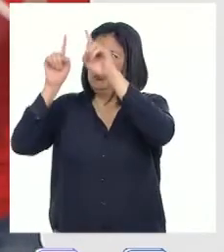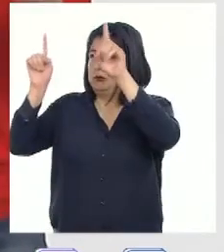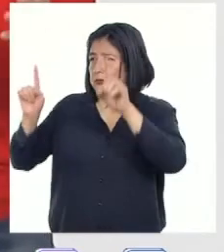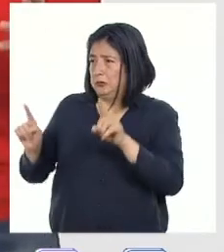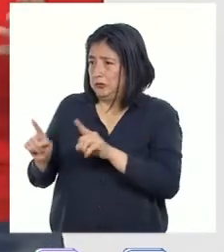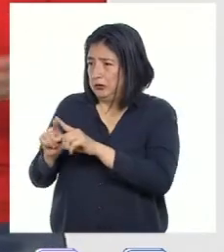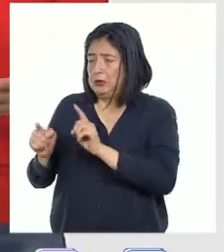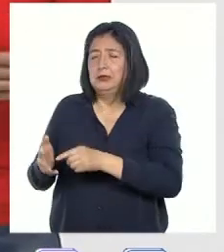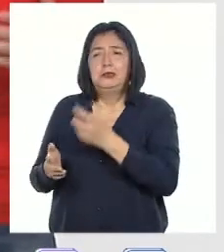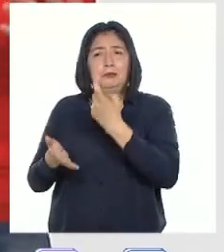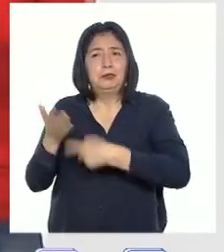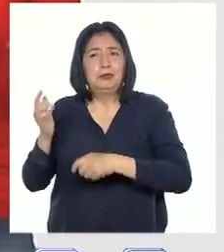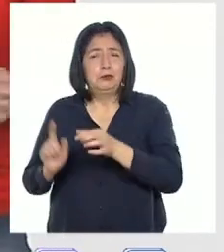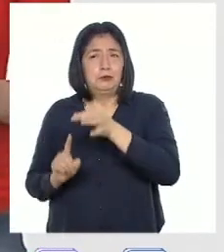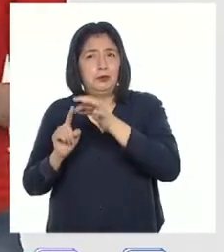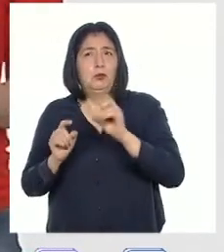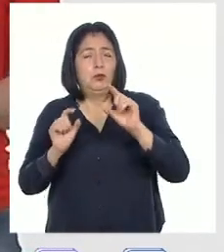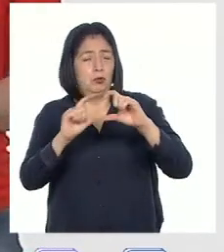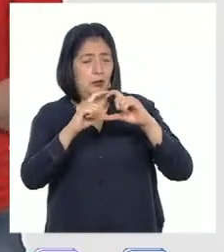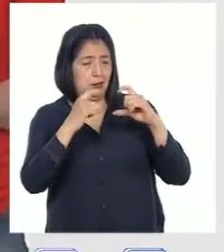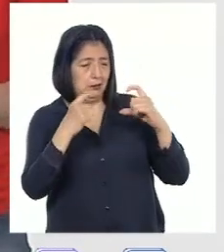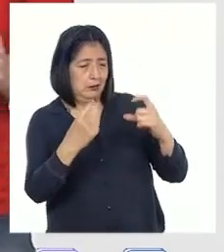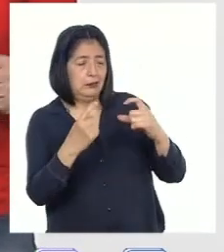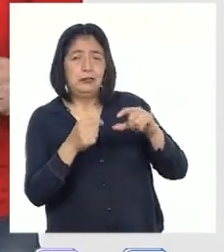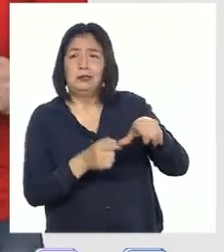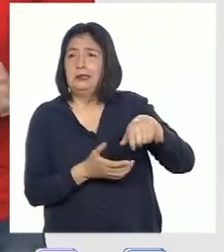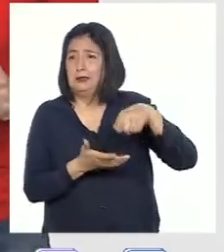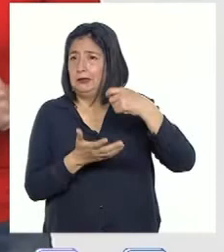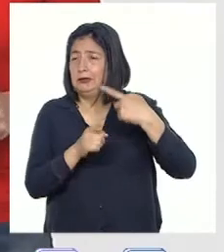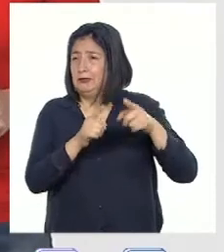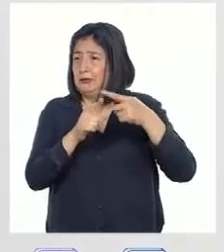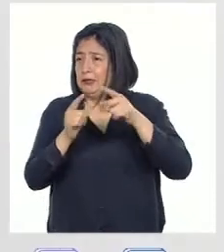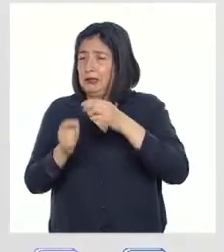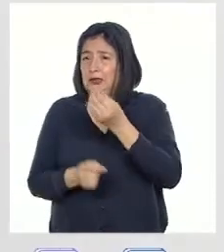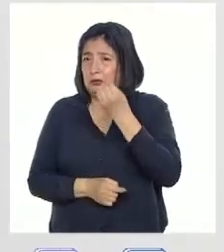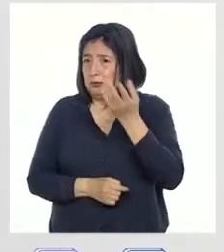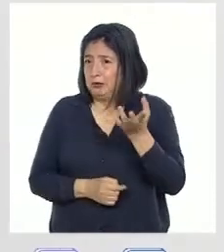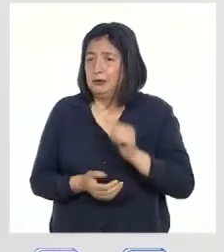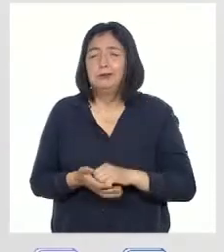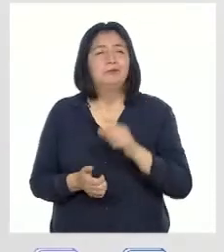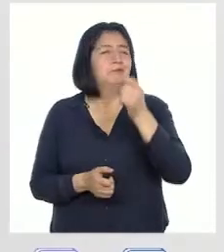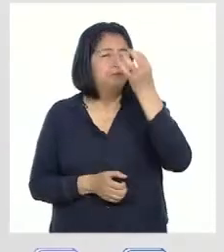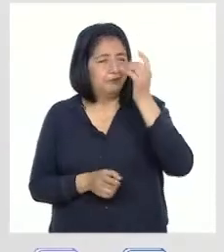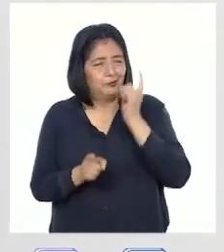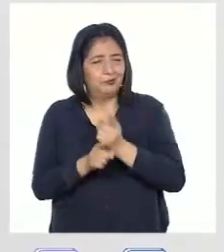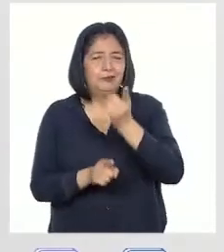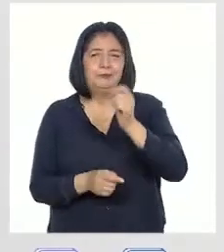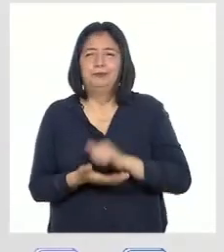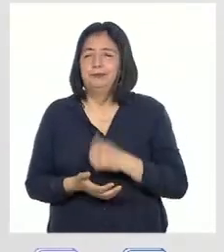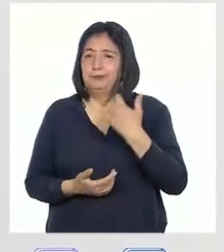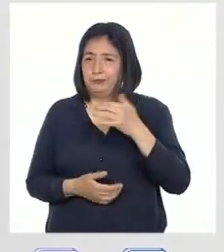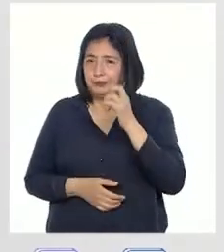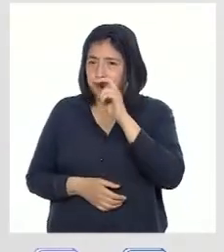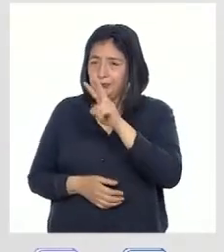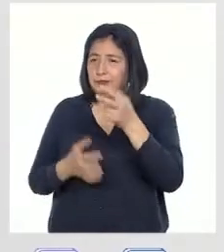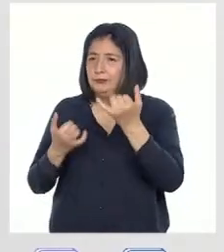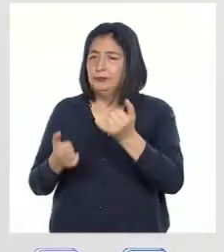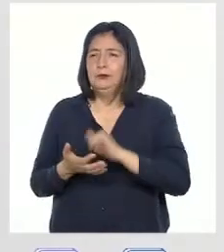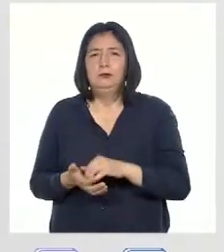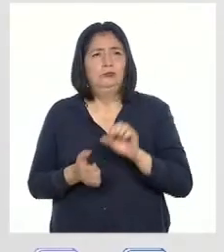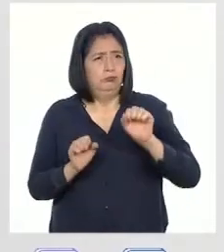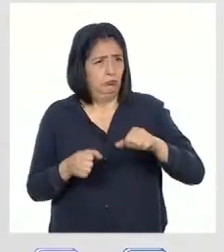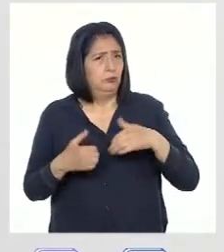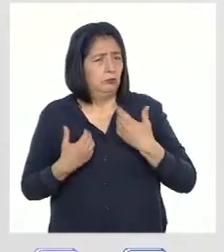ofertas o como hemos visto en las etiquetas de información nutricional de distintos alimentos. Exacto. Como hemos visto hoy, son